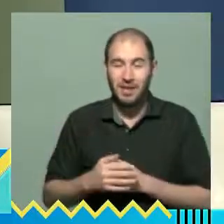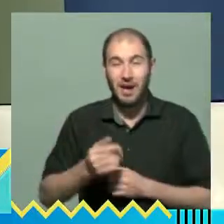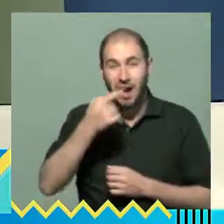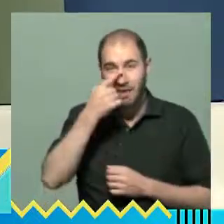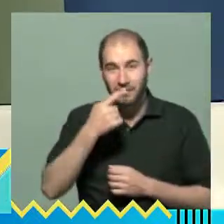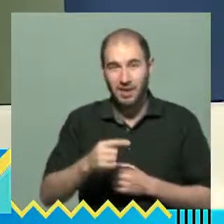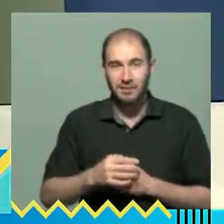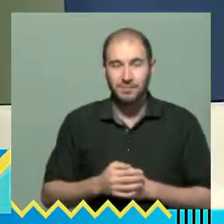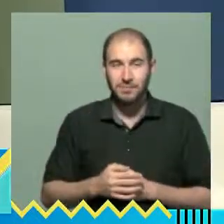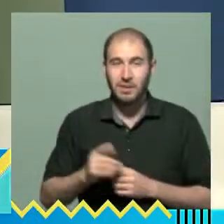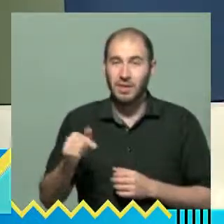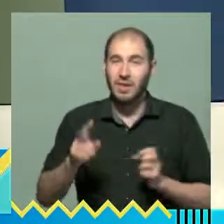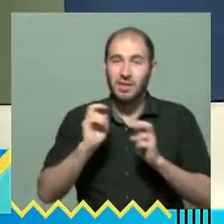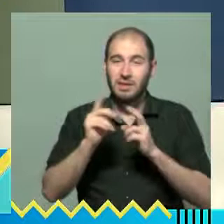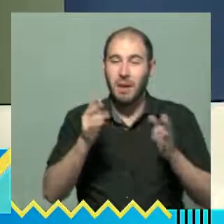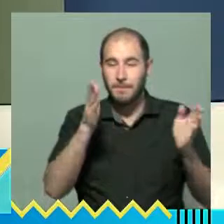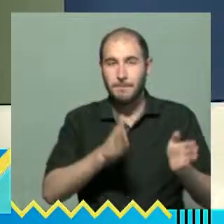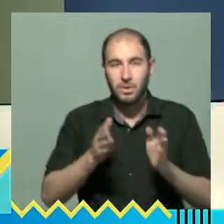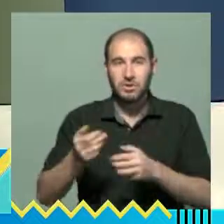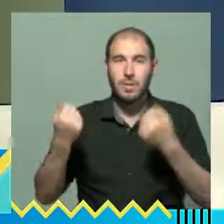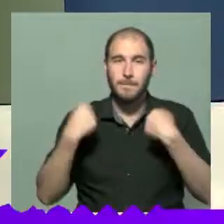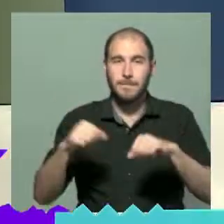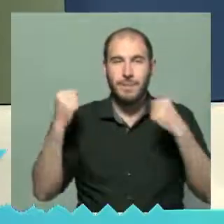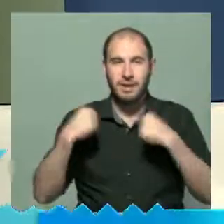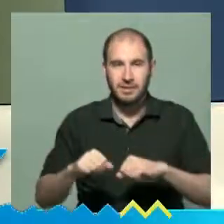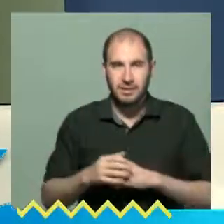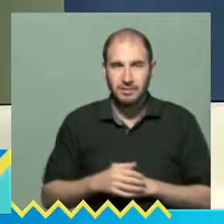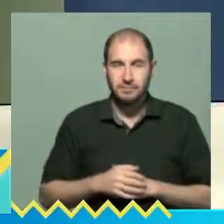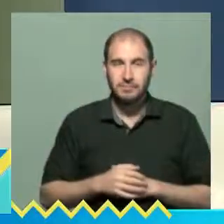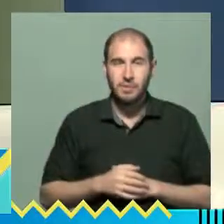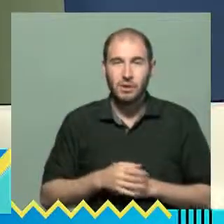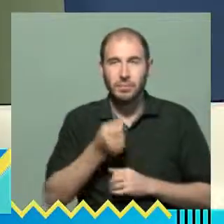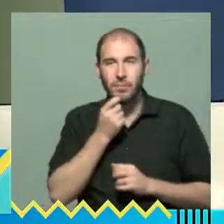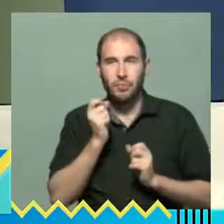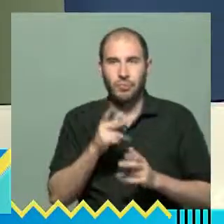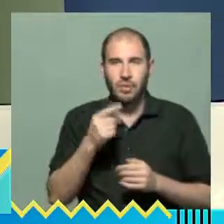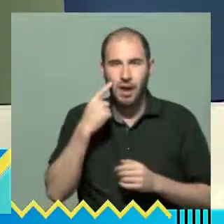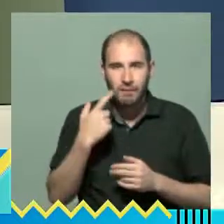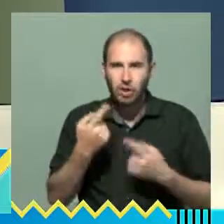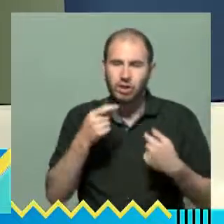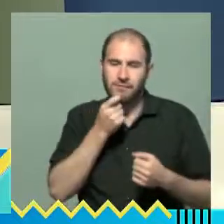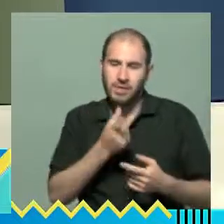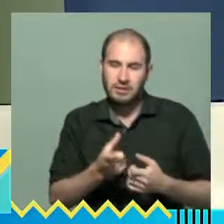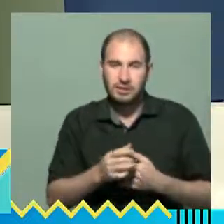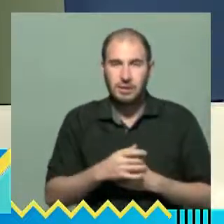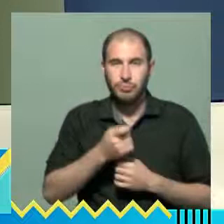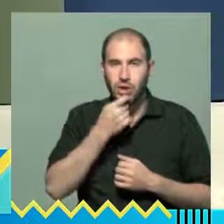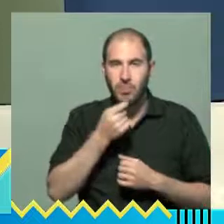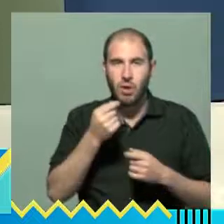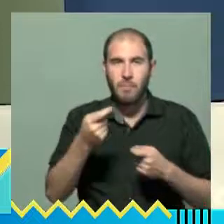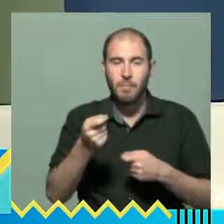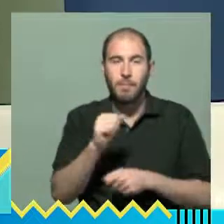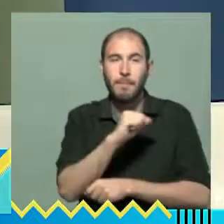definitiva, esto tiene que ver con procesos de entrenamiento. Por supuesto, uno puede decir, a ver, desde lo más sencillo, vamos a los